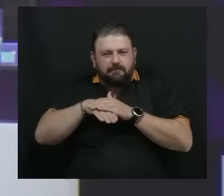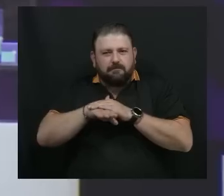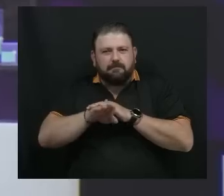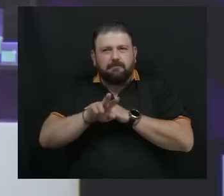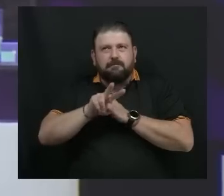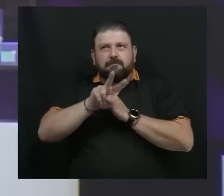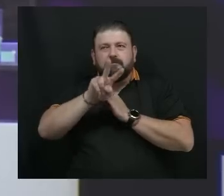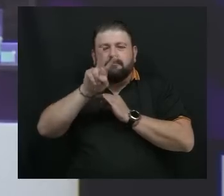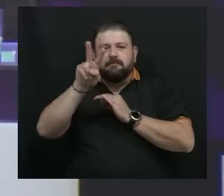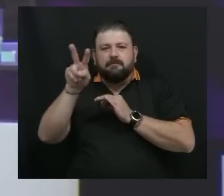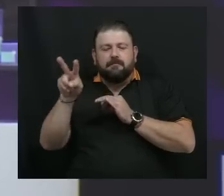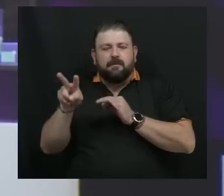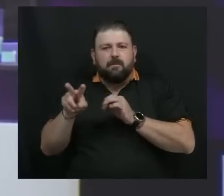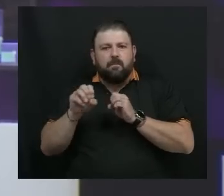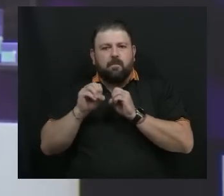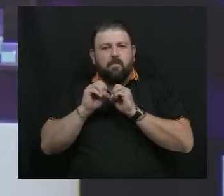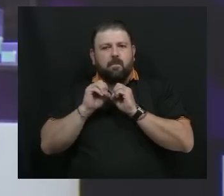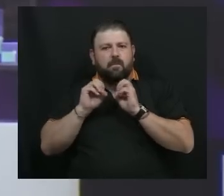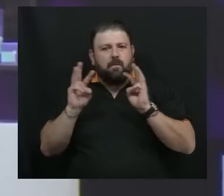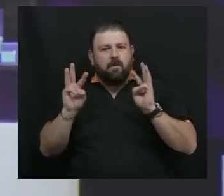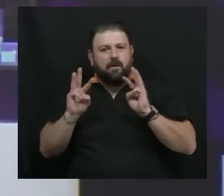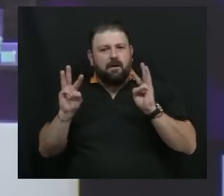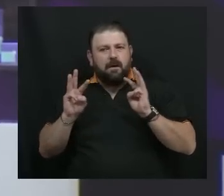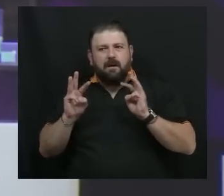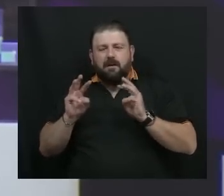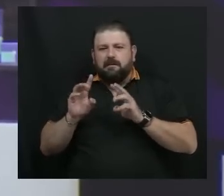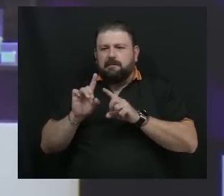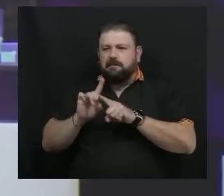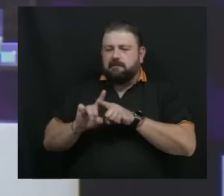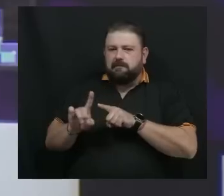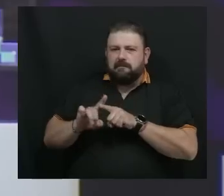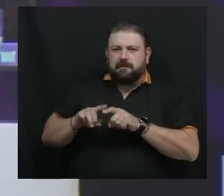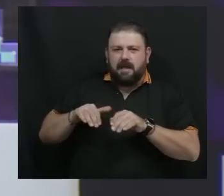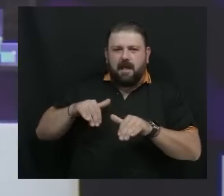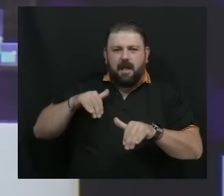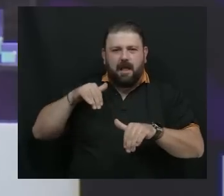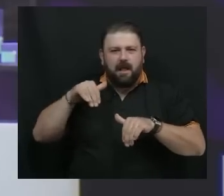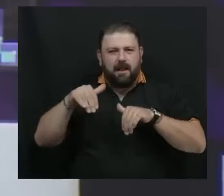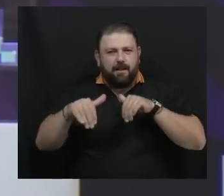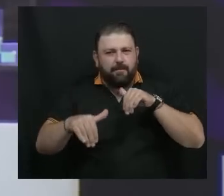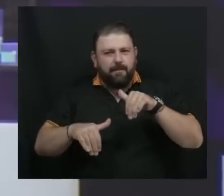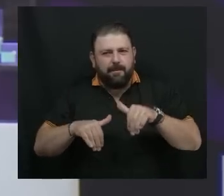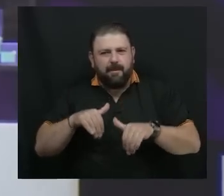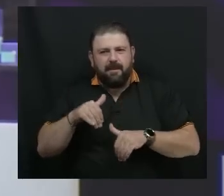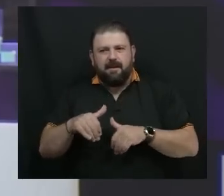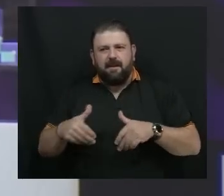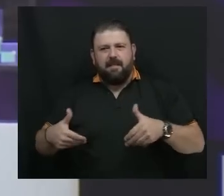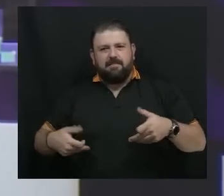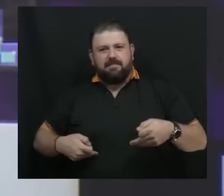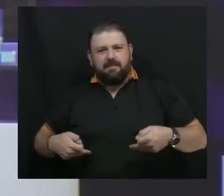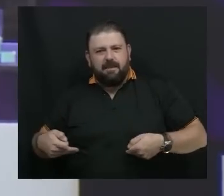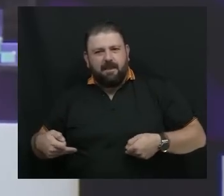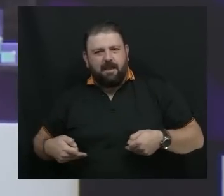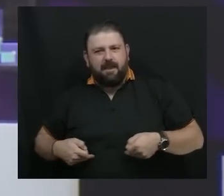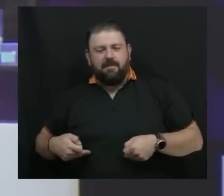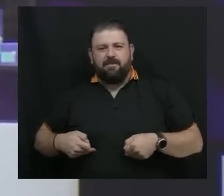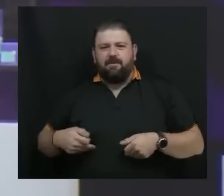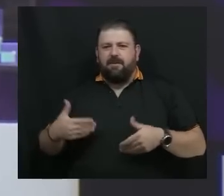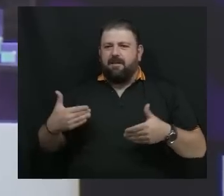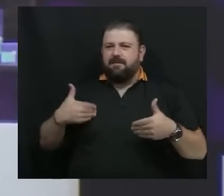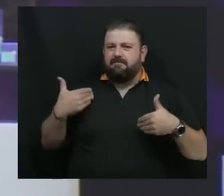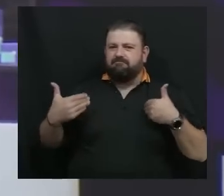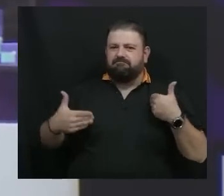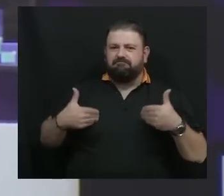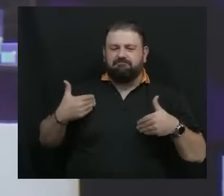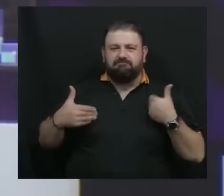es una cosa impactante. Jacuzzi, sauna, turco, teatros, diversión